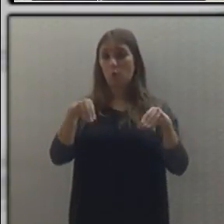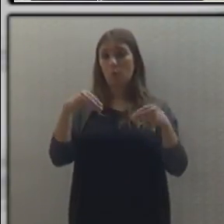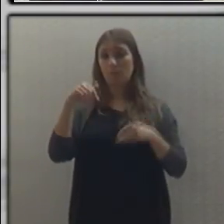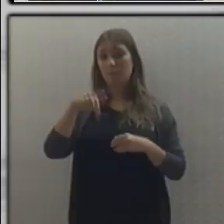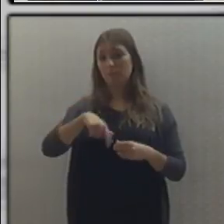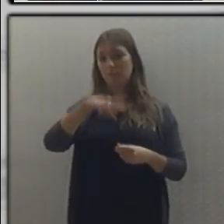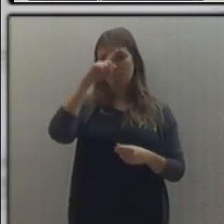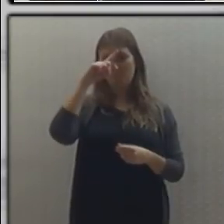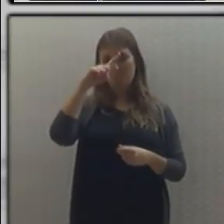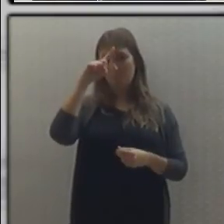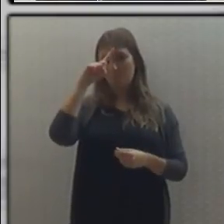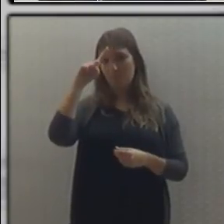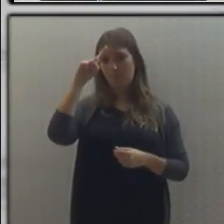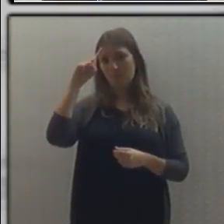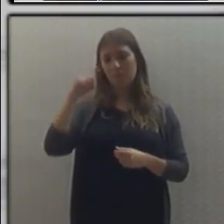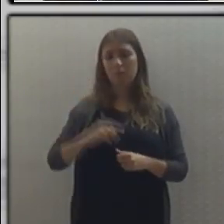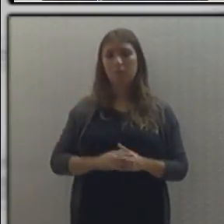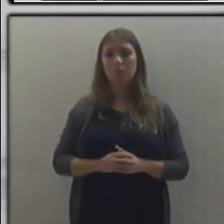aquí de Madrid.